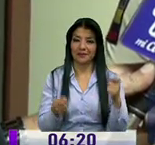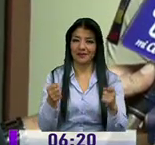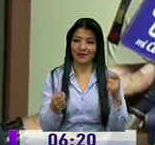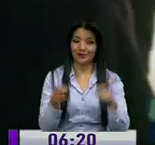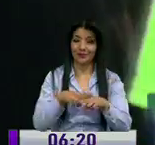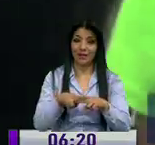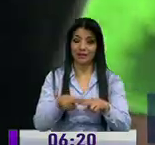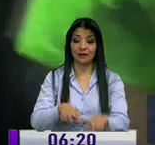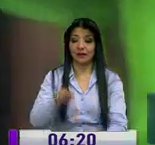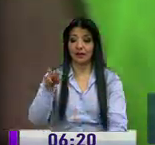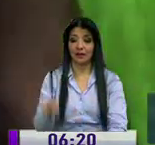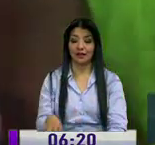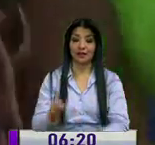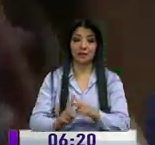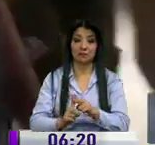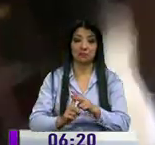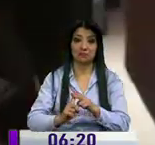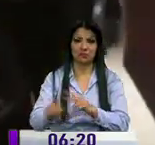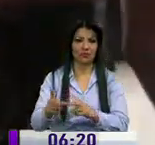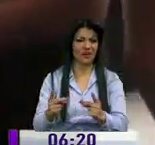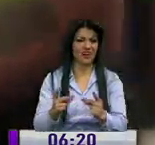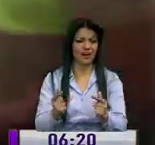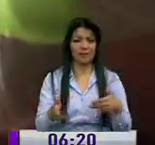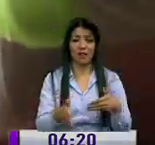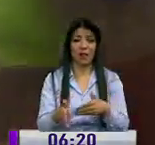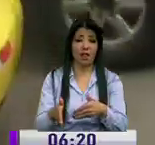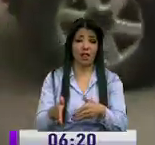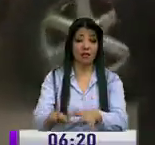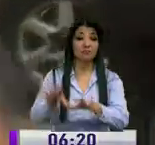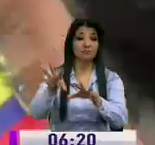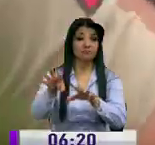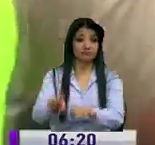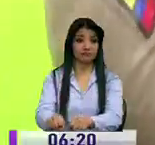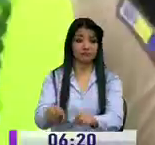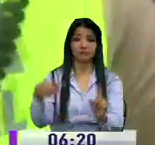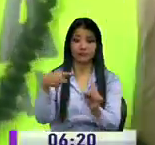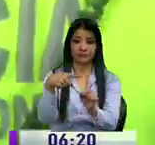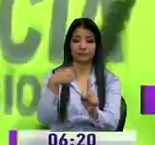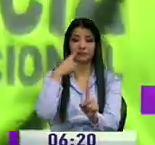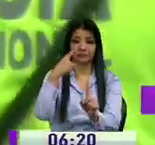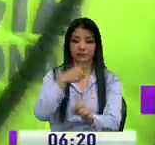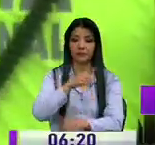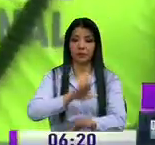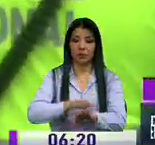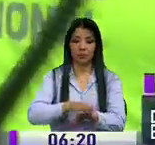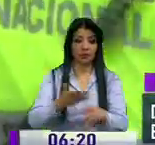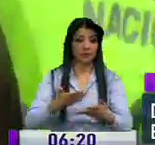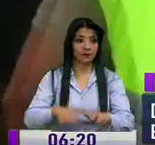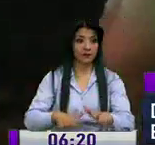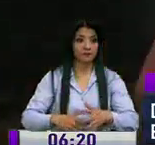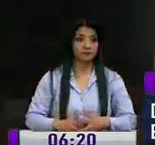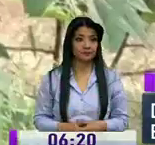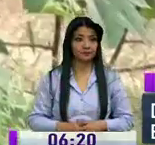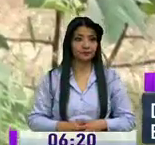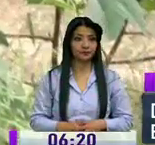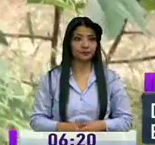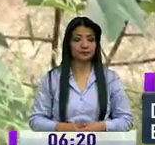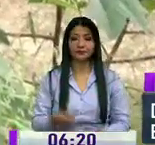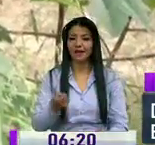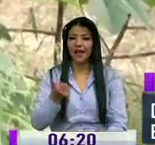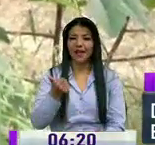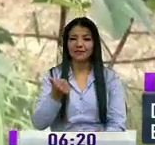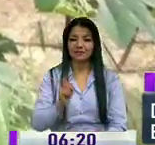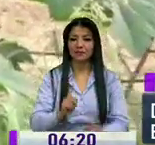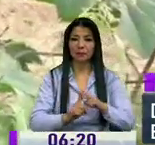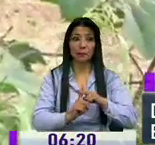movimiento. En una rápida persecución, los miembros del orden capturaron al implicado mientras intentaba huir. Cruza una zanja